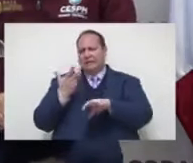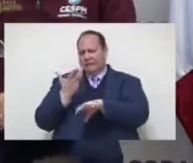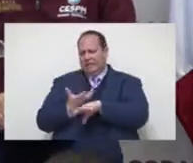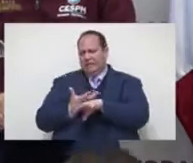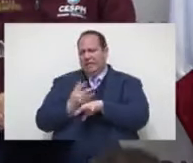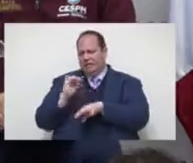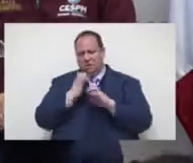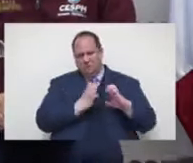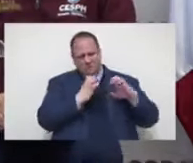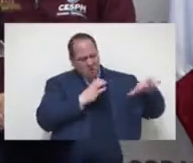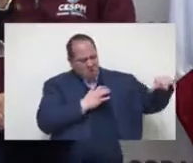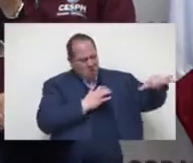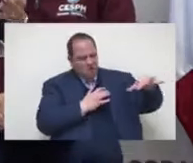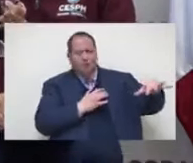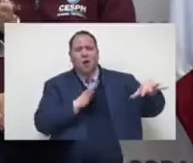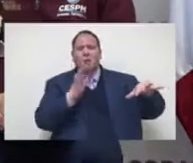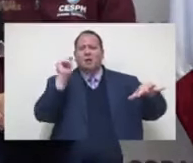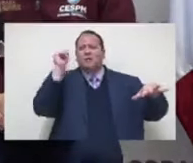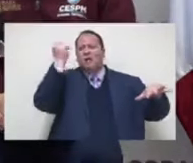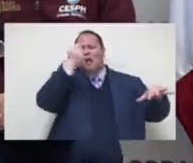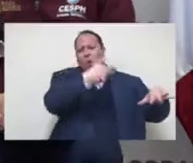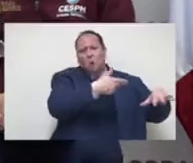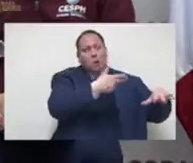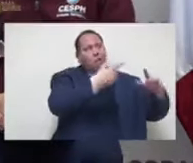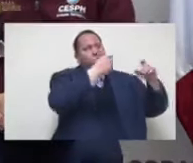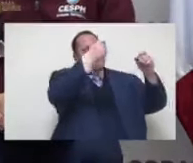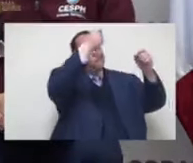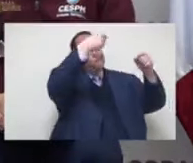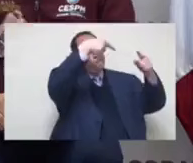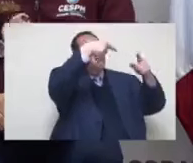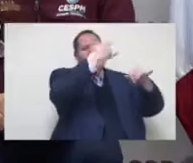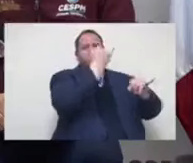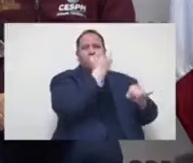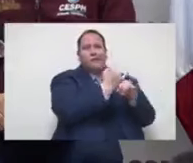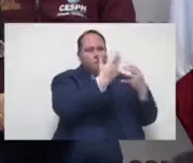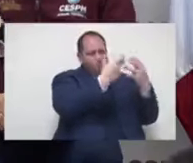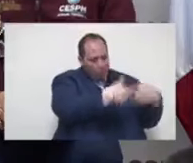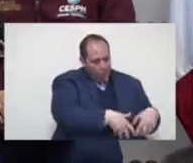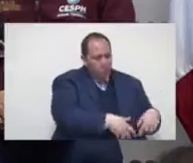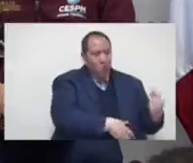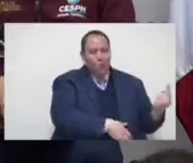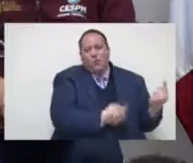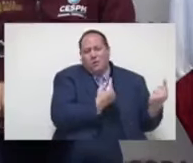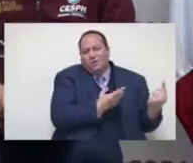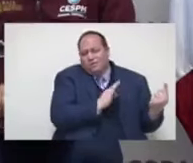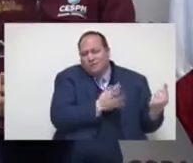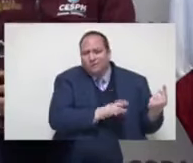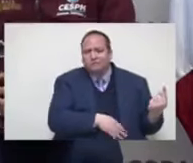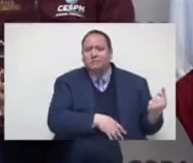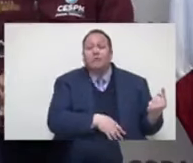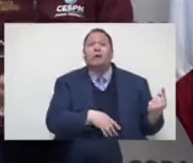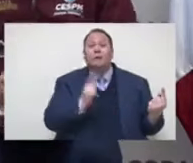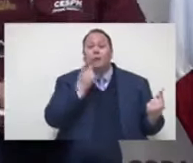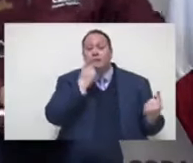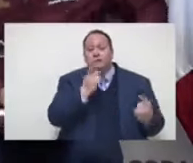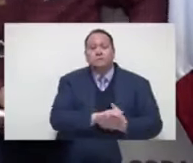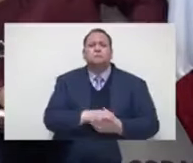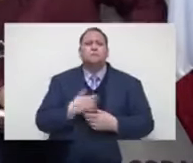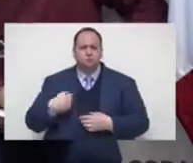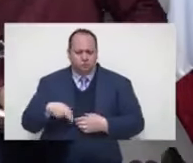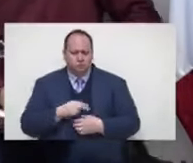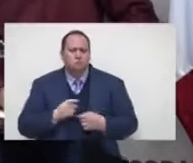es normal porque son temas de tecnología, si se cae la señal del internet, esto sucede. Lo que sí te puedo decir es que estamos